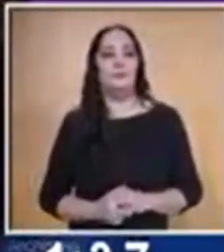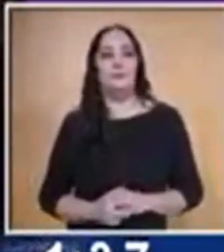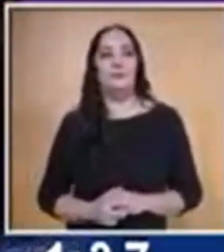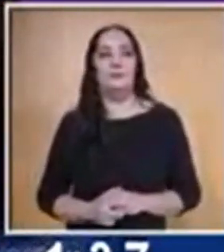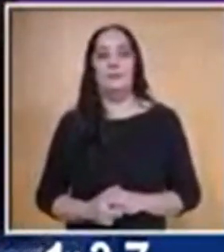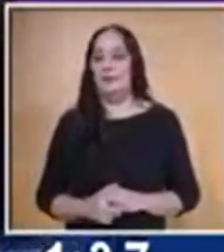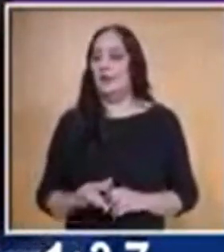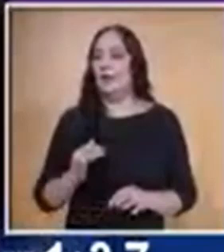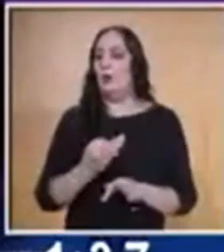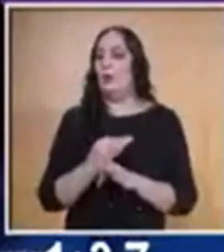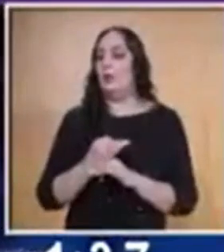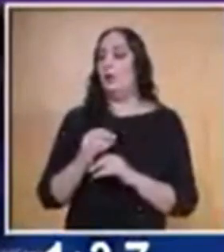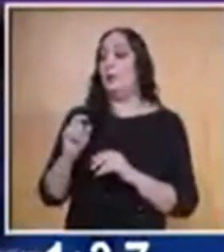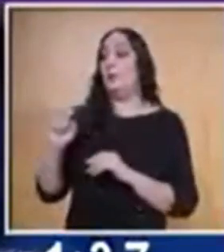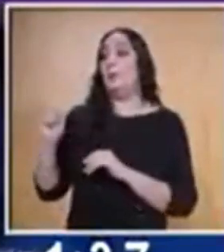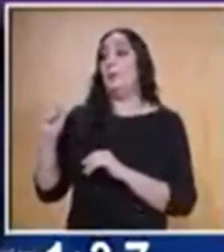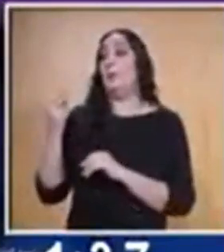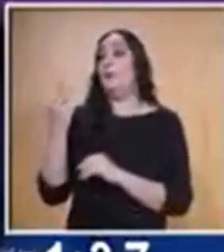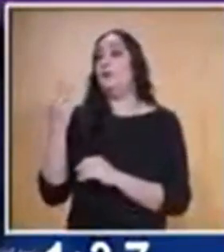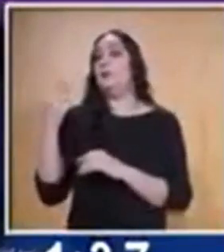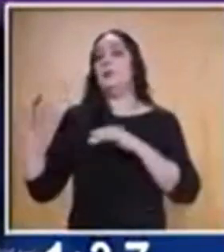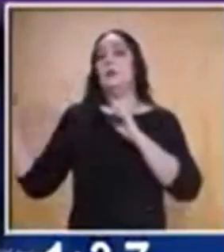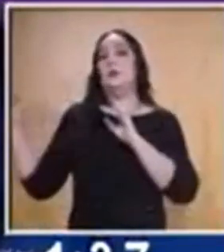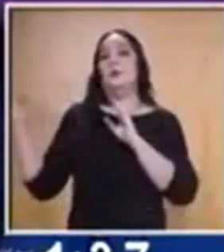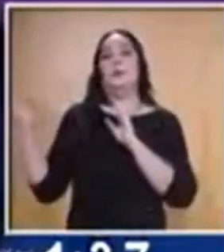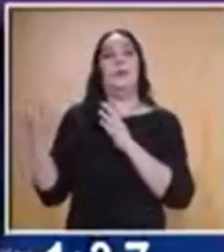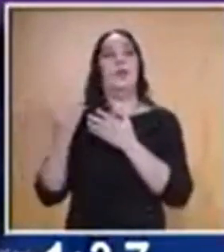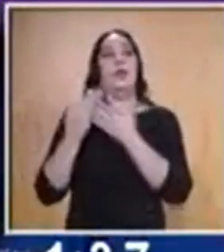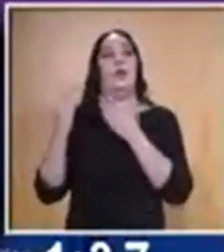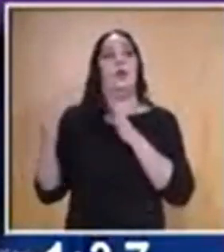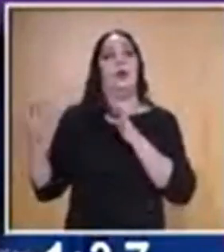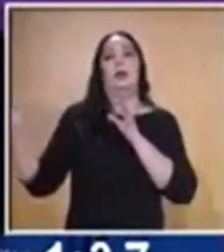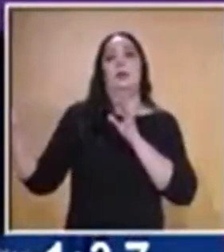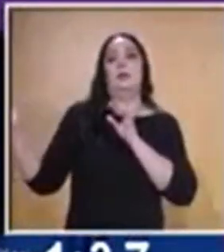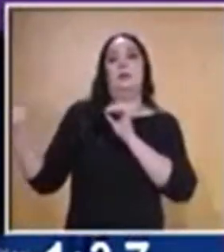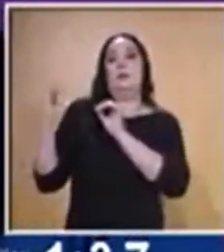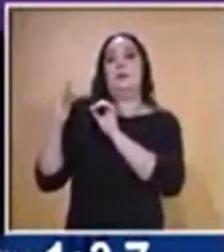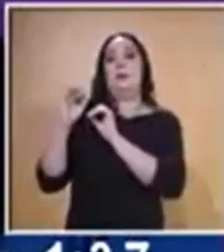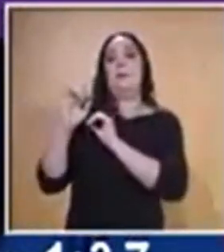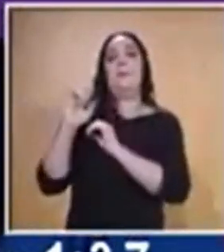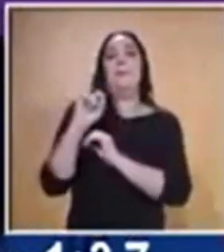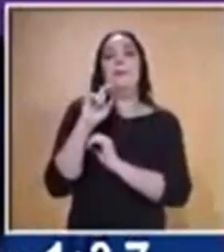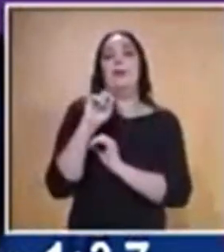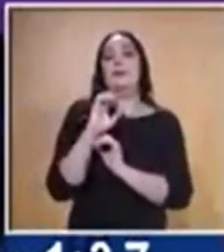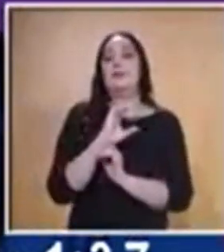Ahí estamos a 25, maestra. Okay. Enseguida vamos a estar a 20 centímetros.